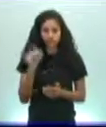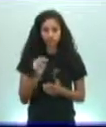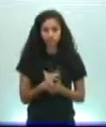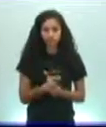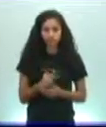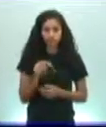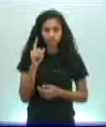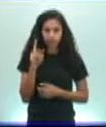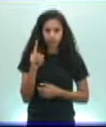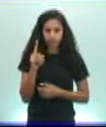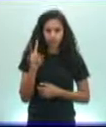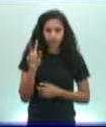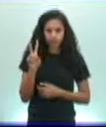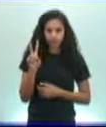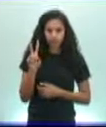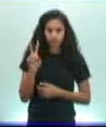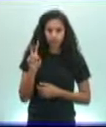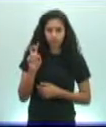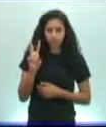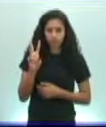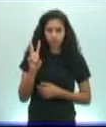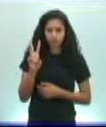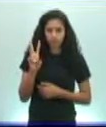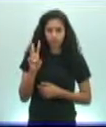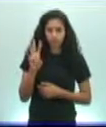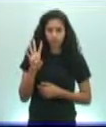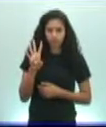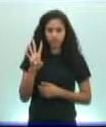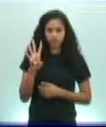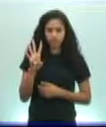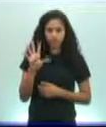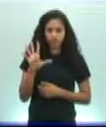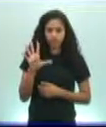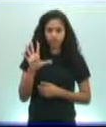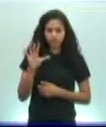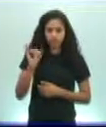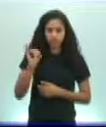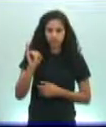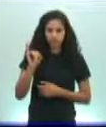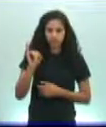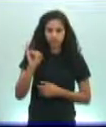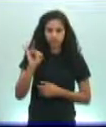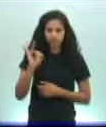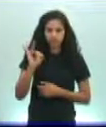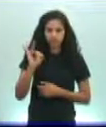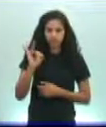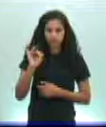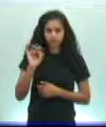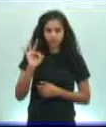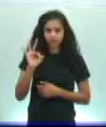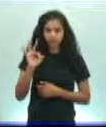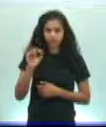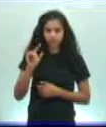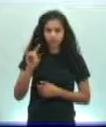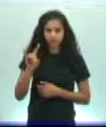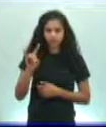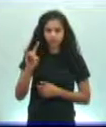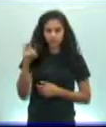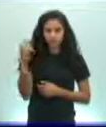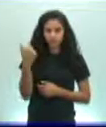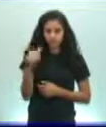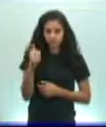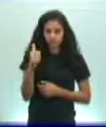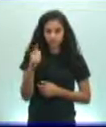contarlas. 1, 2, 3, 4, 5, 6, 7, 8,